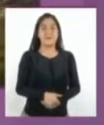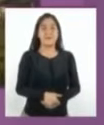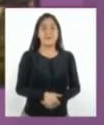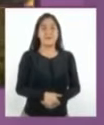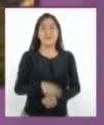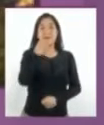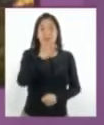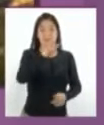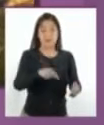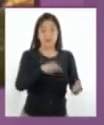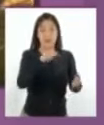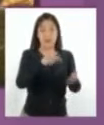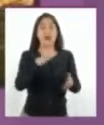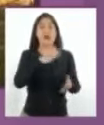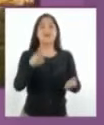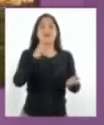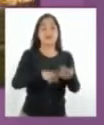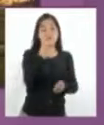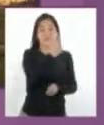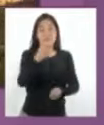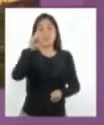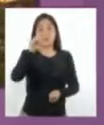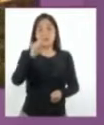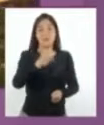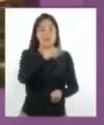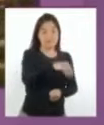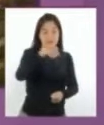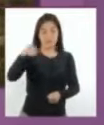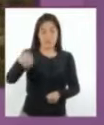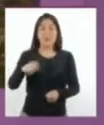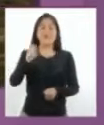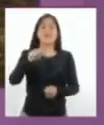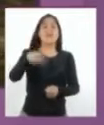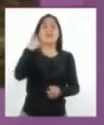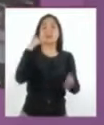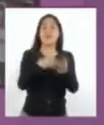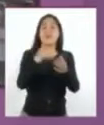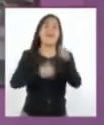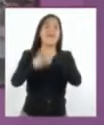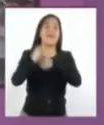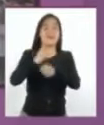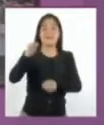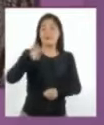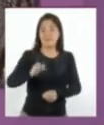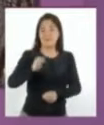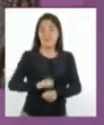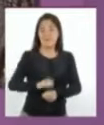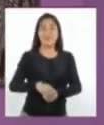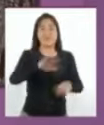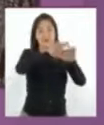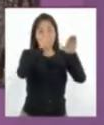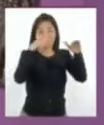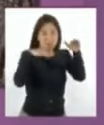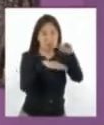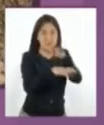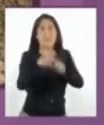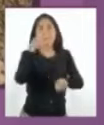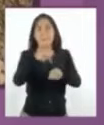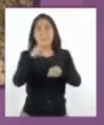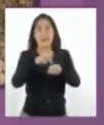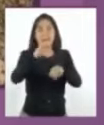El complejo se integra por 120 sitios de 12.000 años de antigüedad, entre cuevas, abrigos